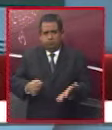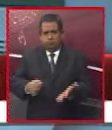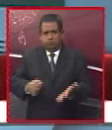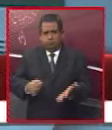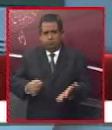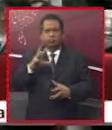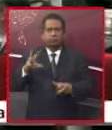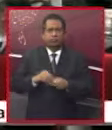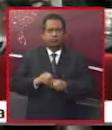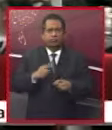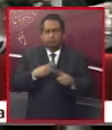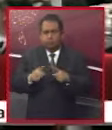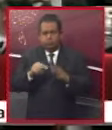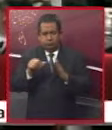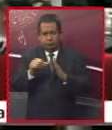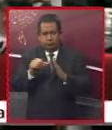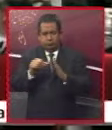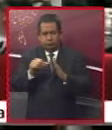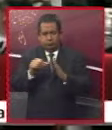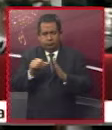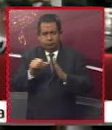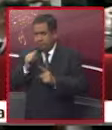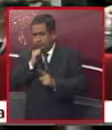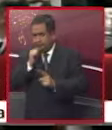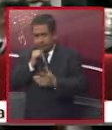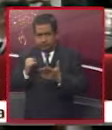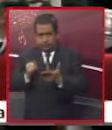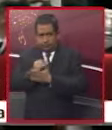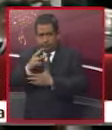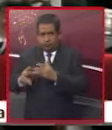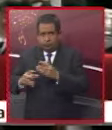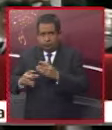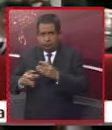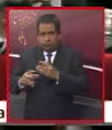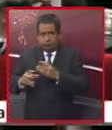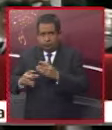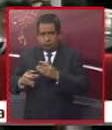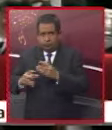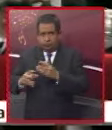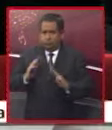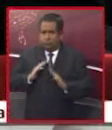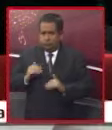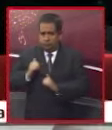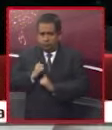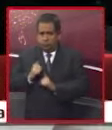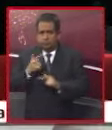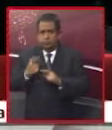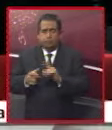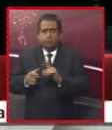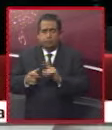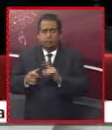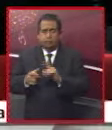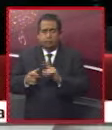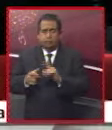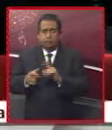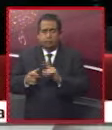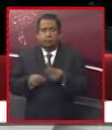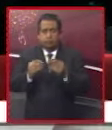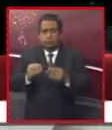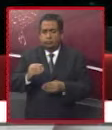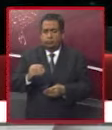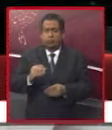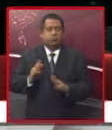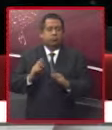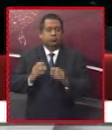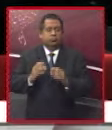En consecuencia, queda aprobado en lo general y los artículos no reservados del proyecto de decreto que reforma el Código de Justicia Militar